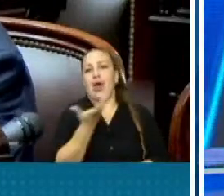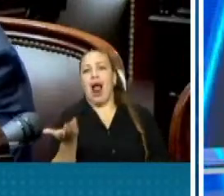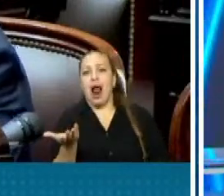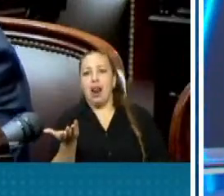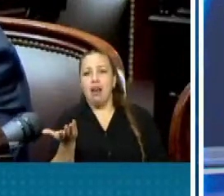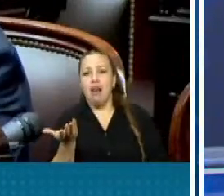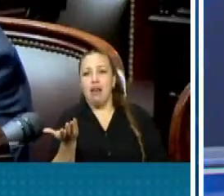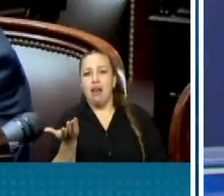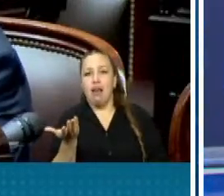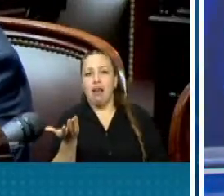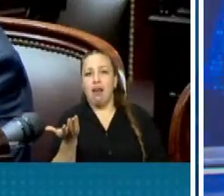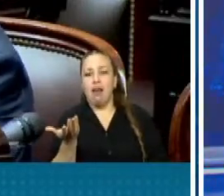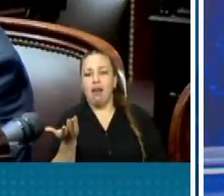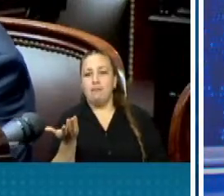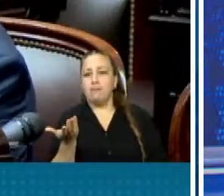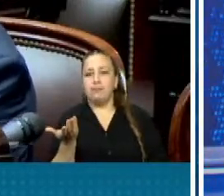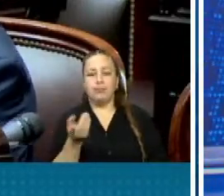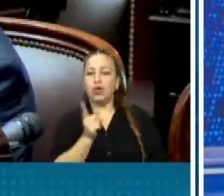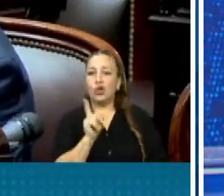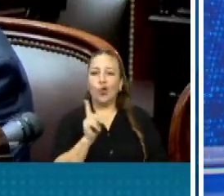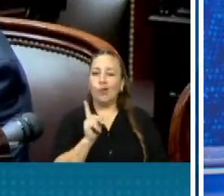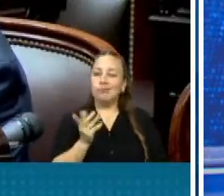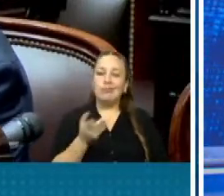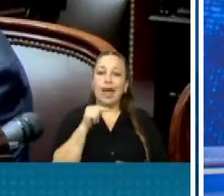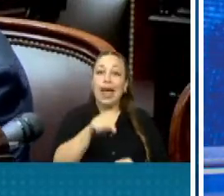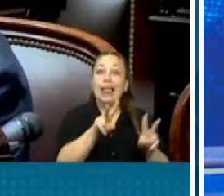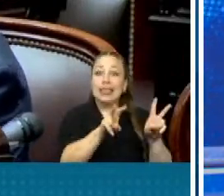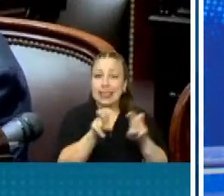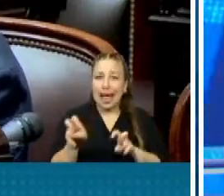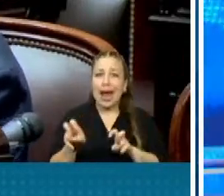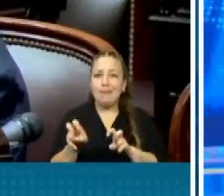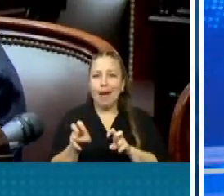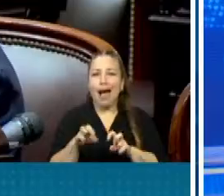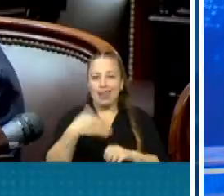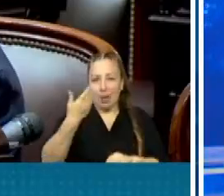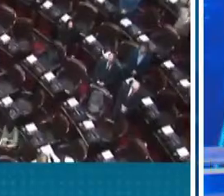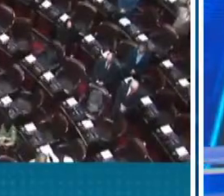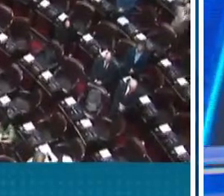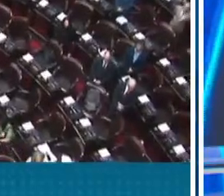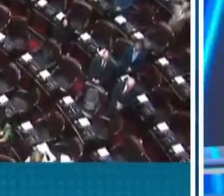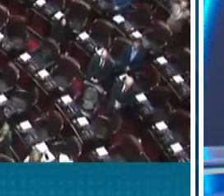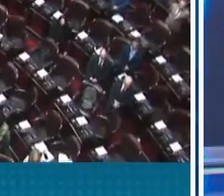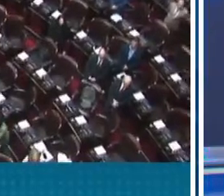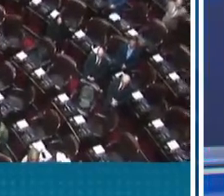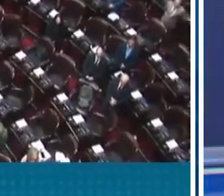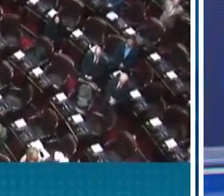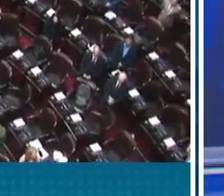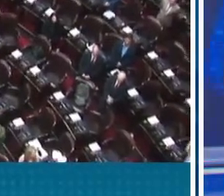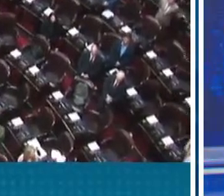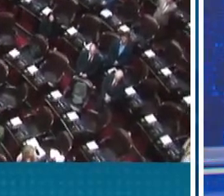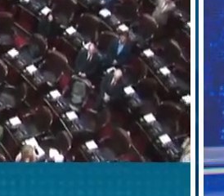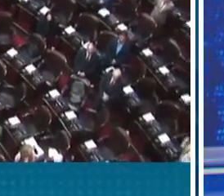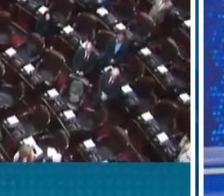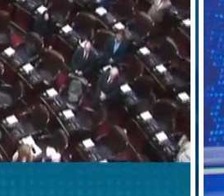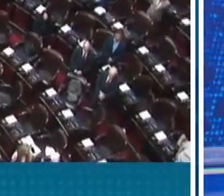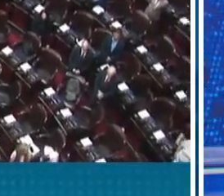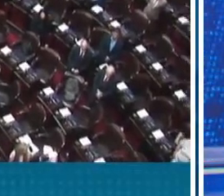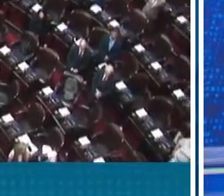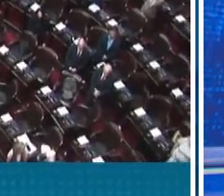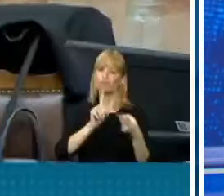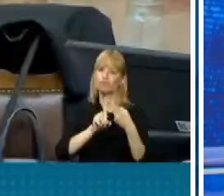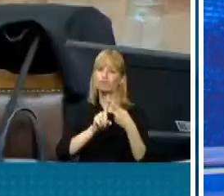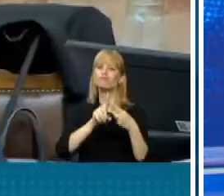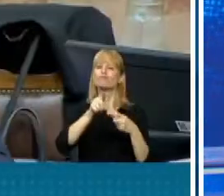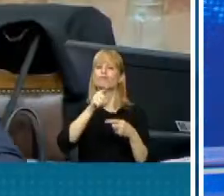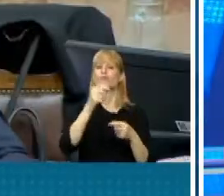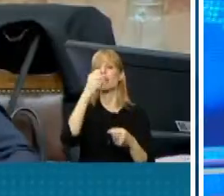materia jubilatoria, pero que se podrían hacer algunas cosas. Pero el futuro es un futuro Sí, lo que sí, muy algo complejo, se puede llegar a hacer.